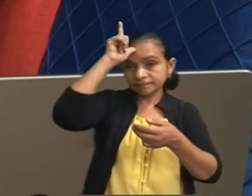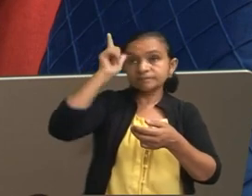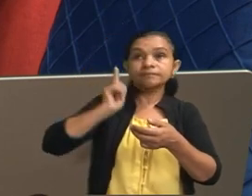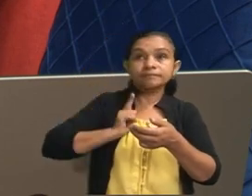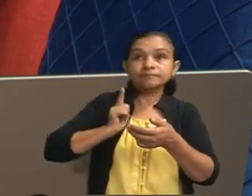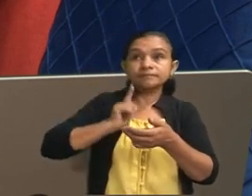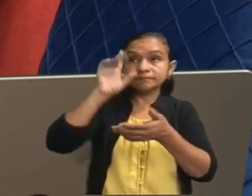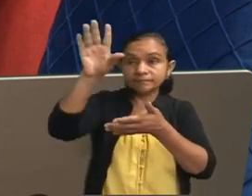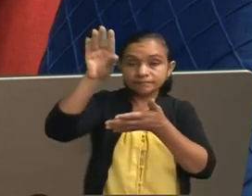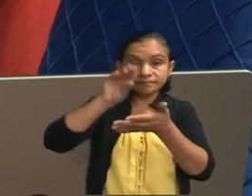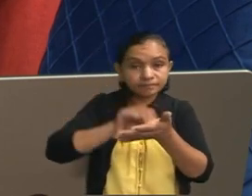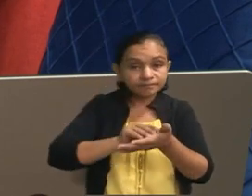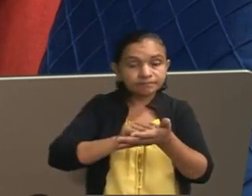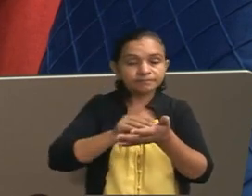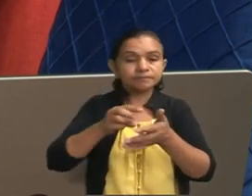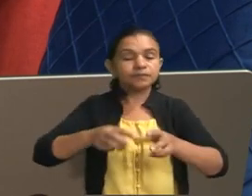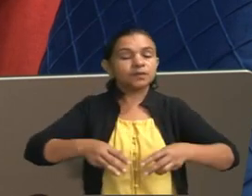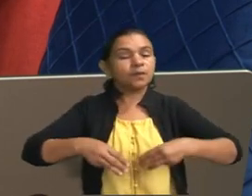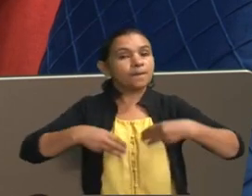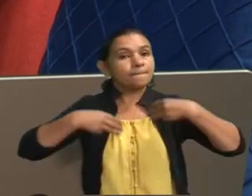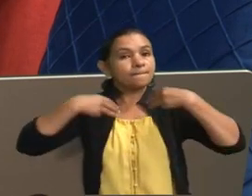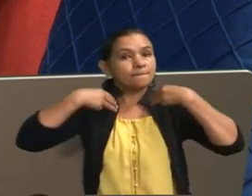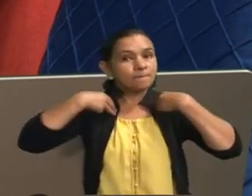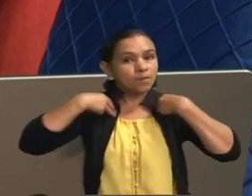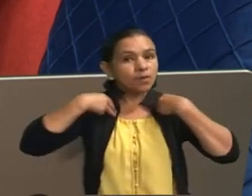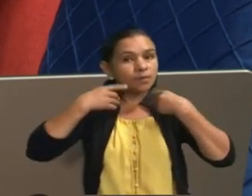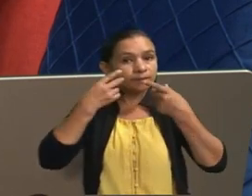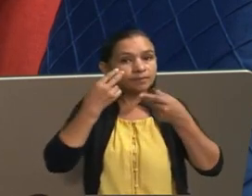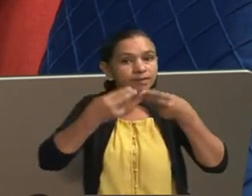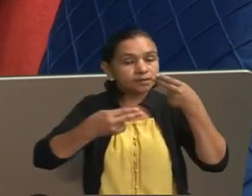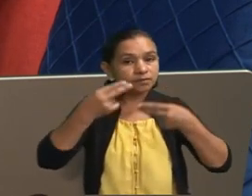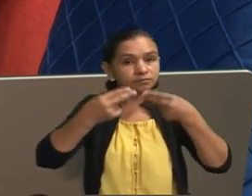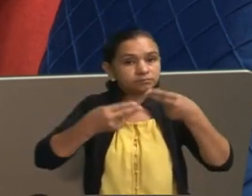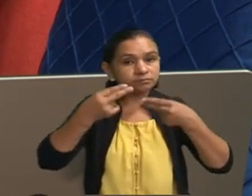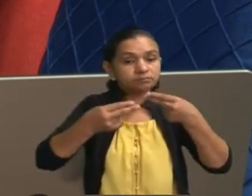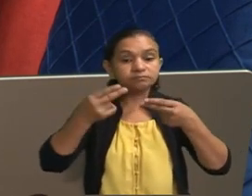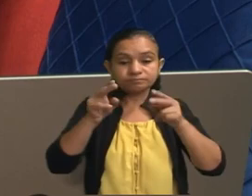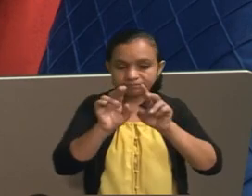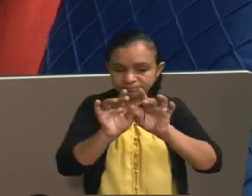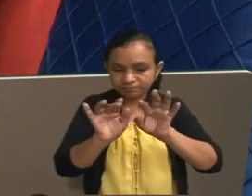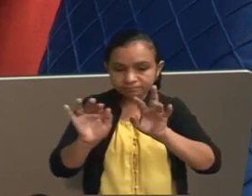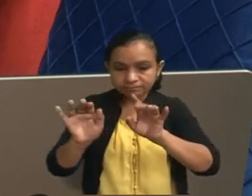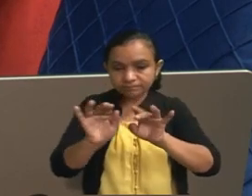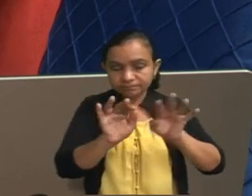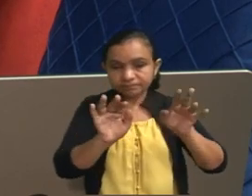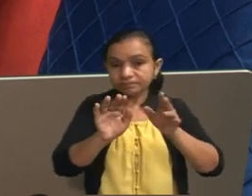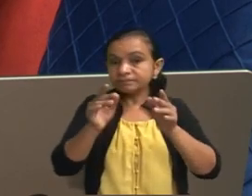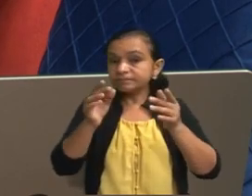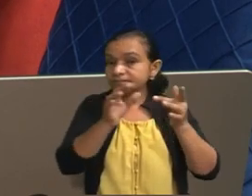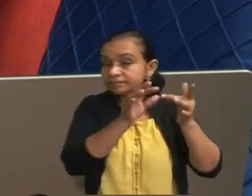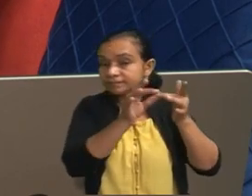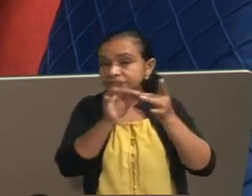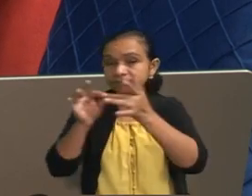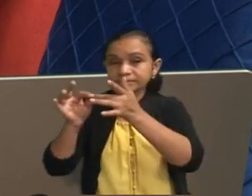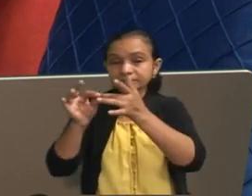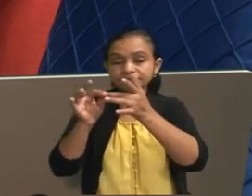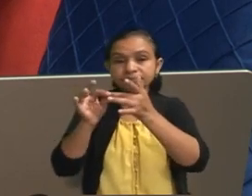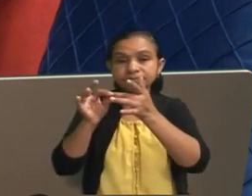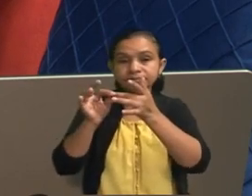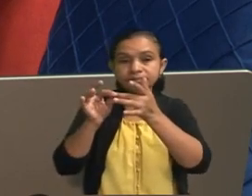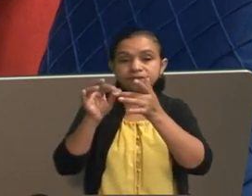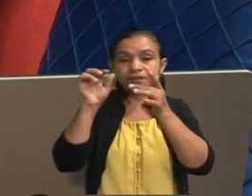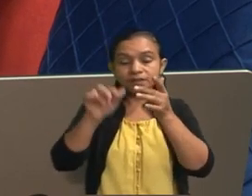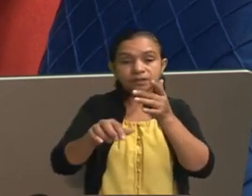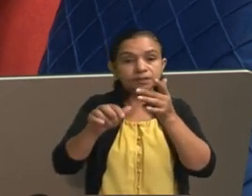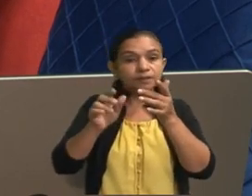el sistema más moderno para el procesamiento de información sismológica. Okay. Solamente este software, este